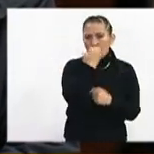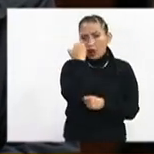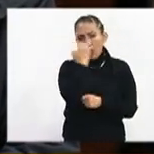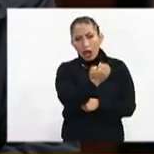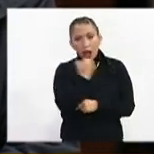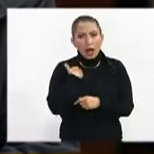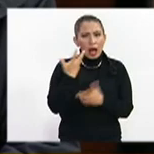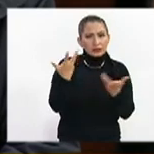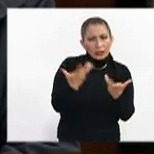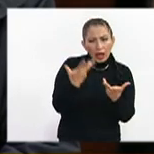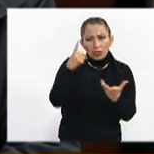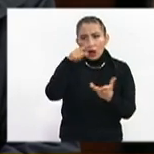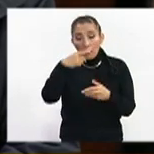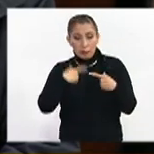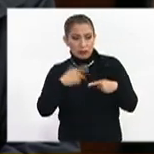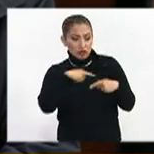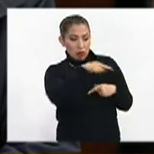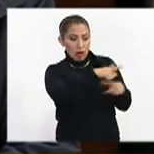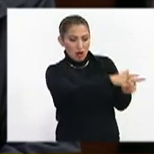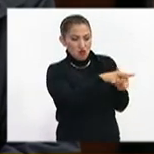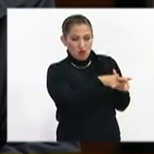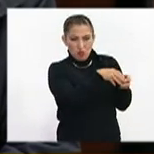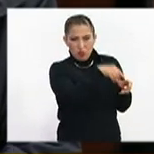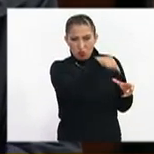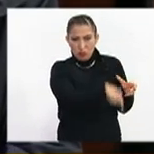lo estamos haciendo con personal